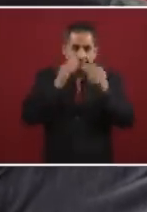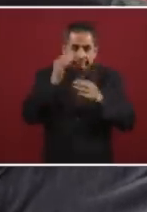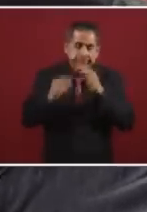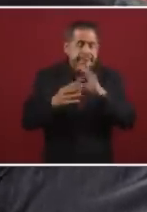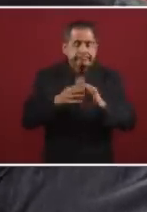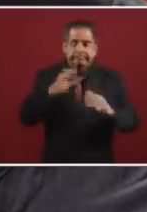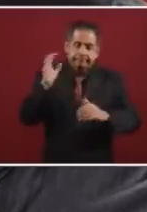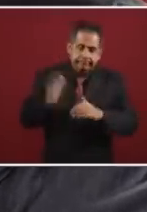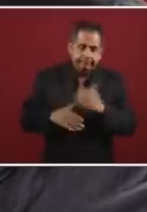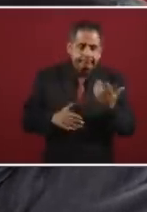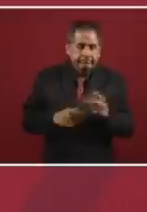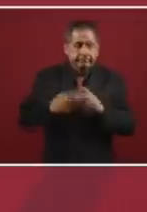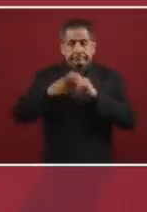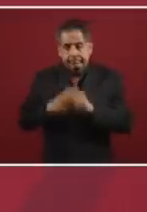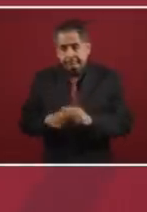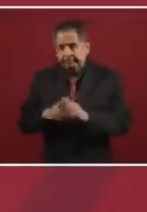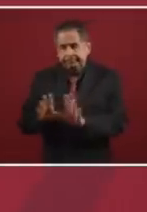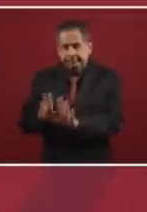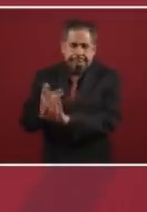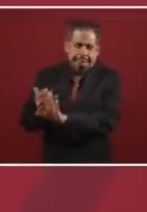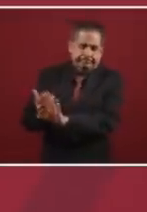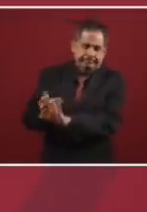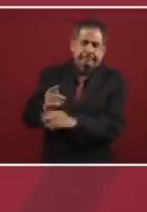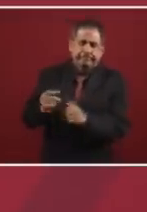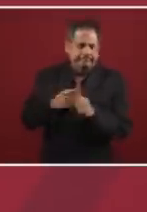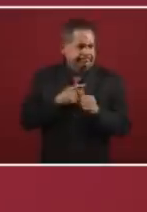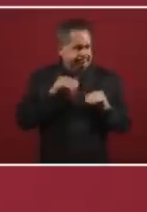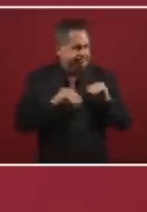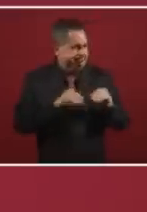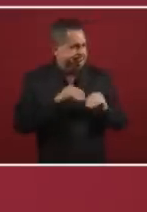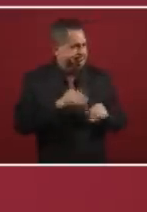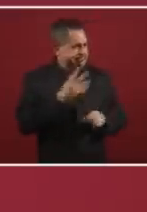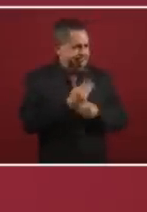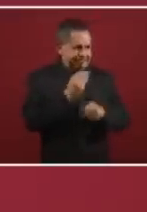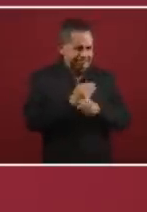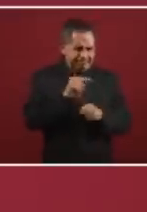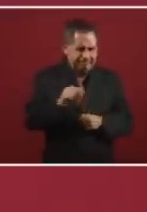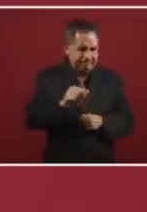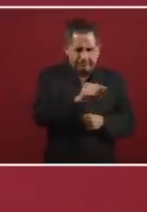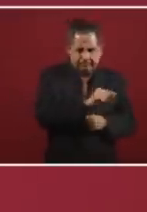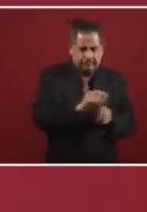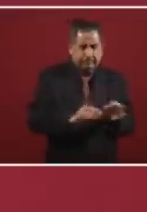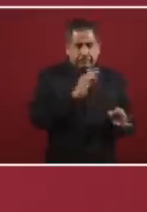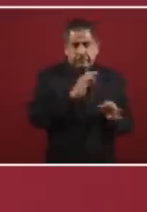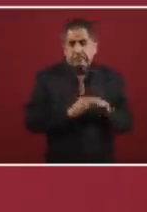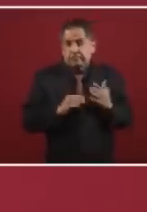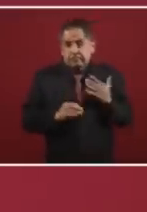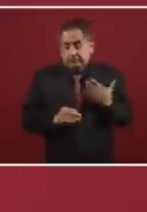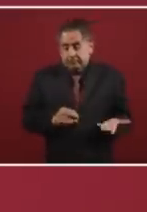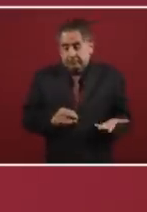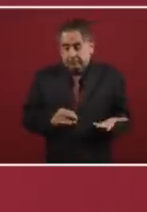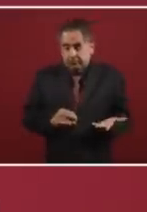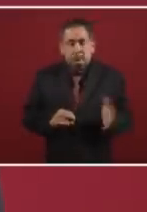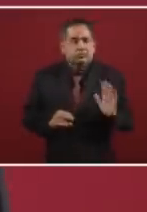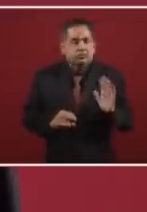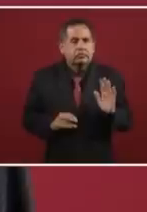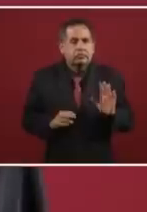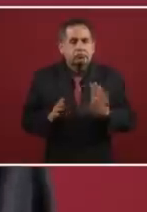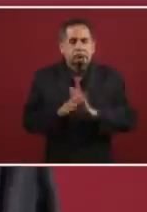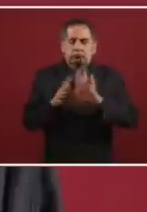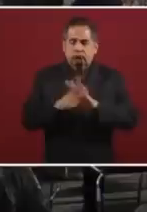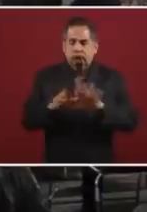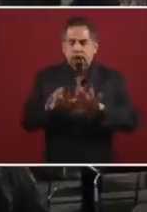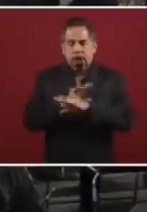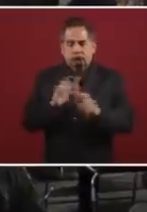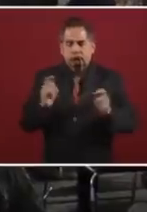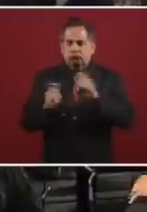o no inició hasta tener pues una infraestructura